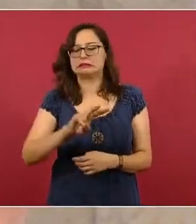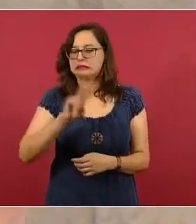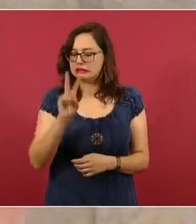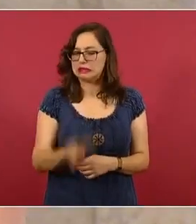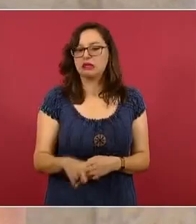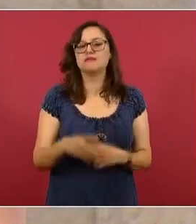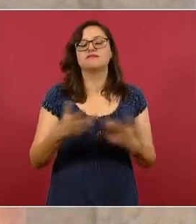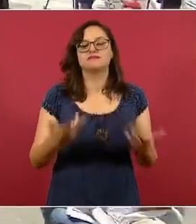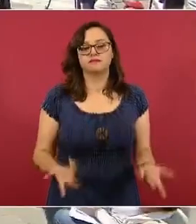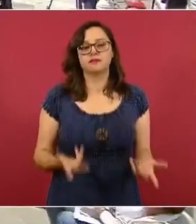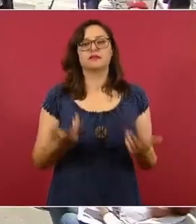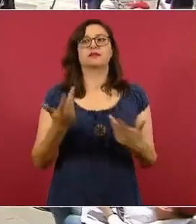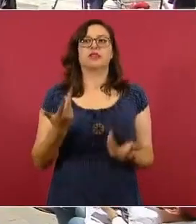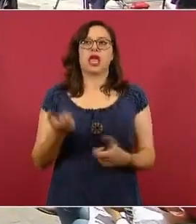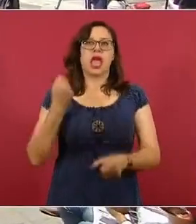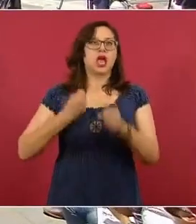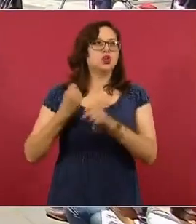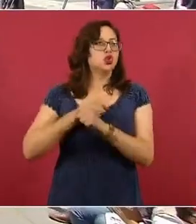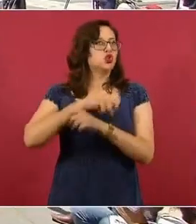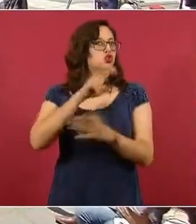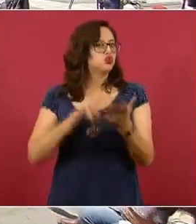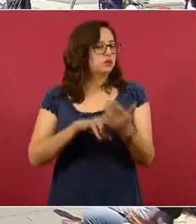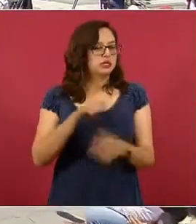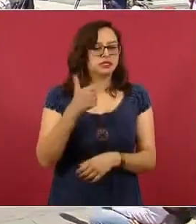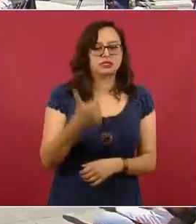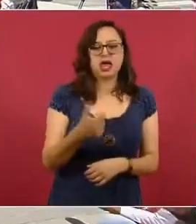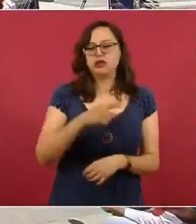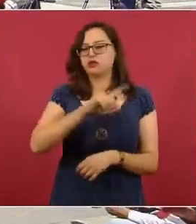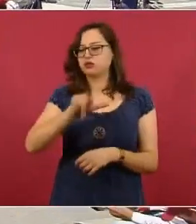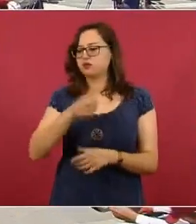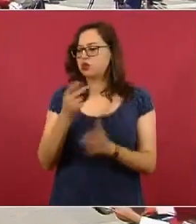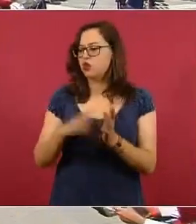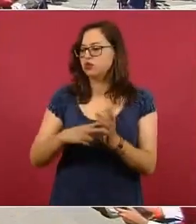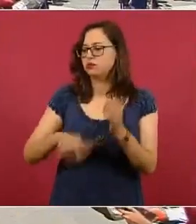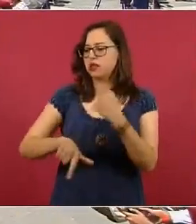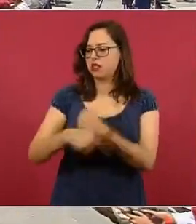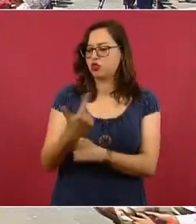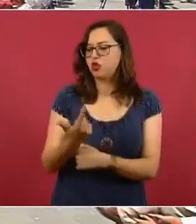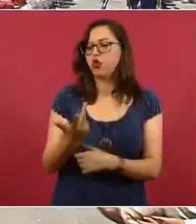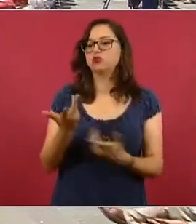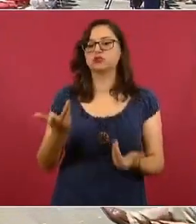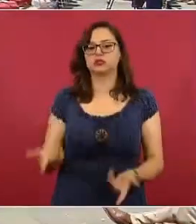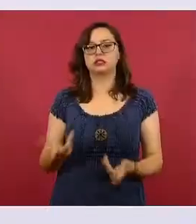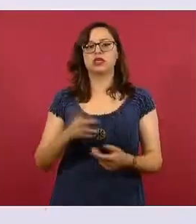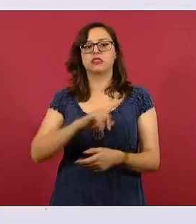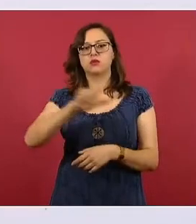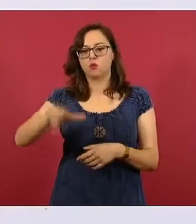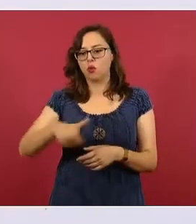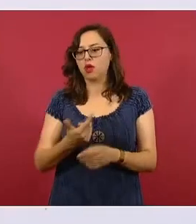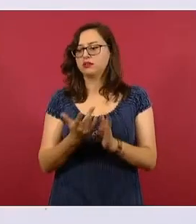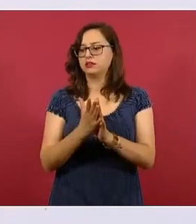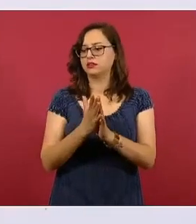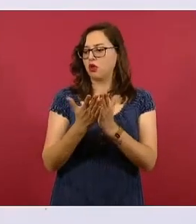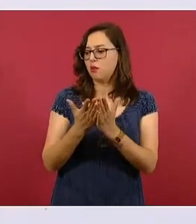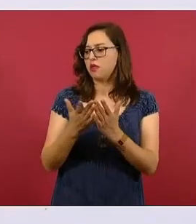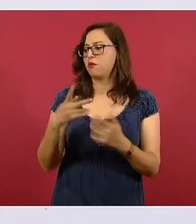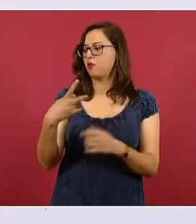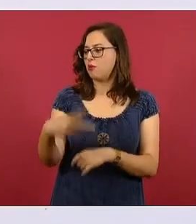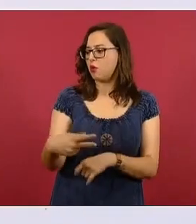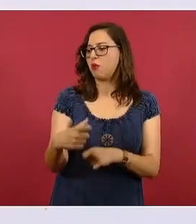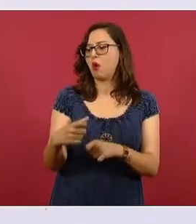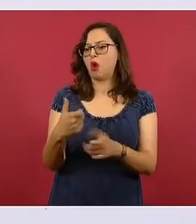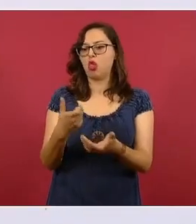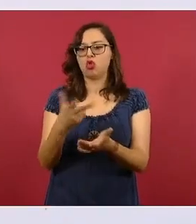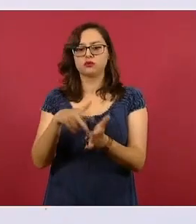siguiendo en el 2006, en el 2012 y en el libro Las Salidas y el 18, y que hoy se hace